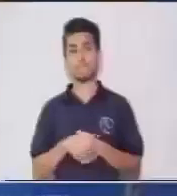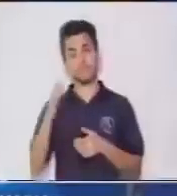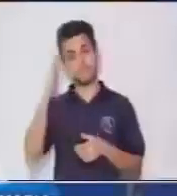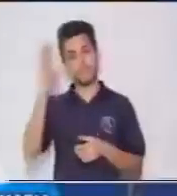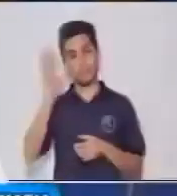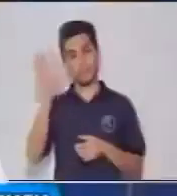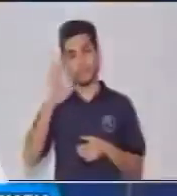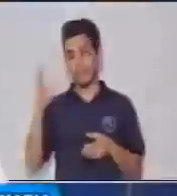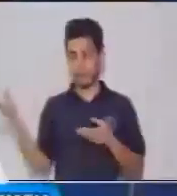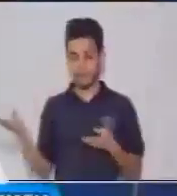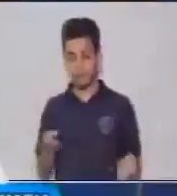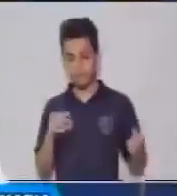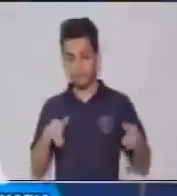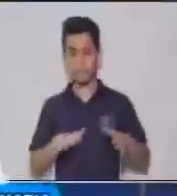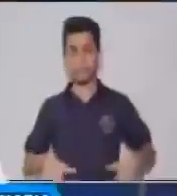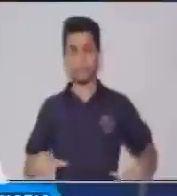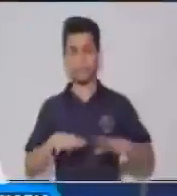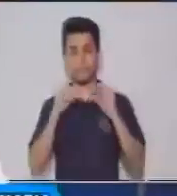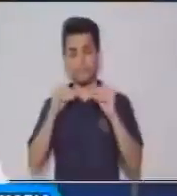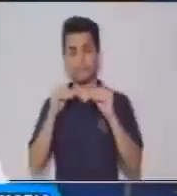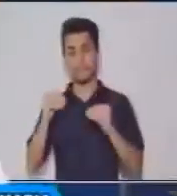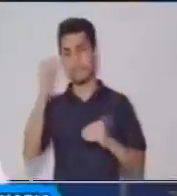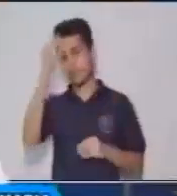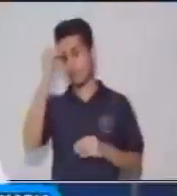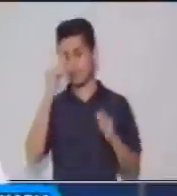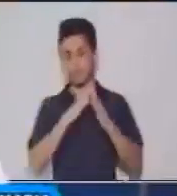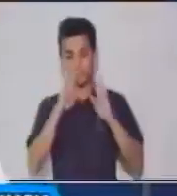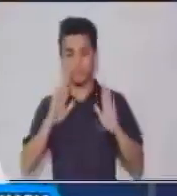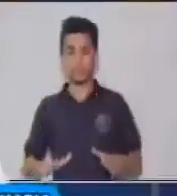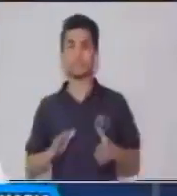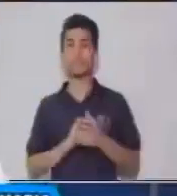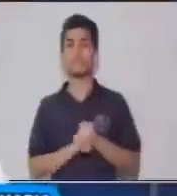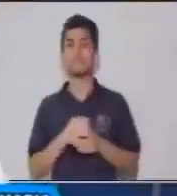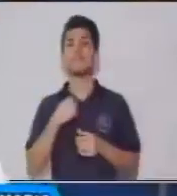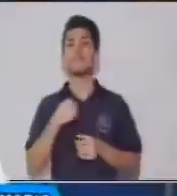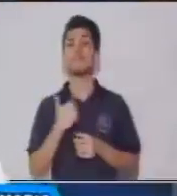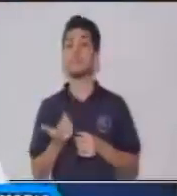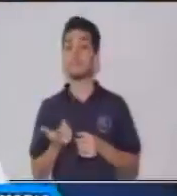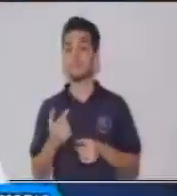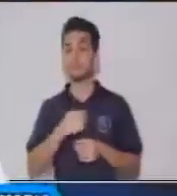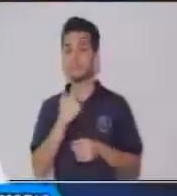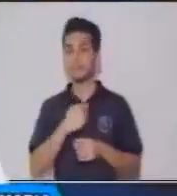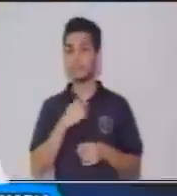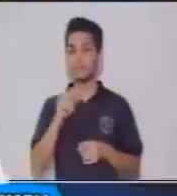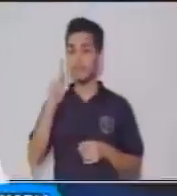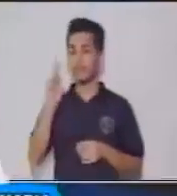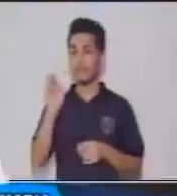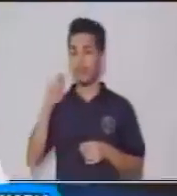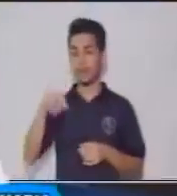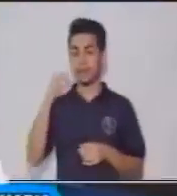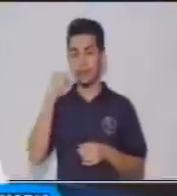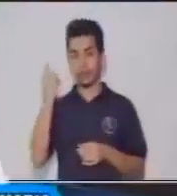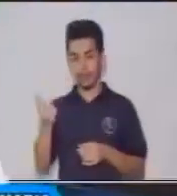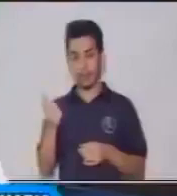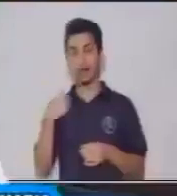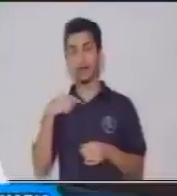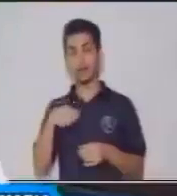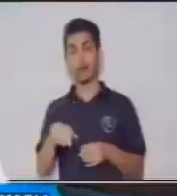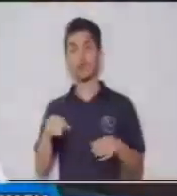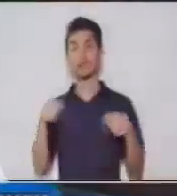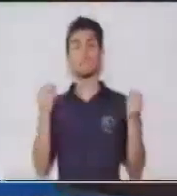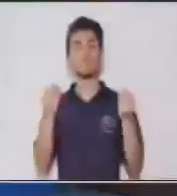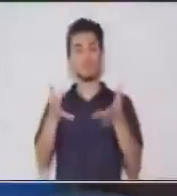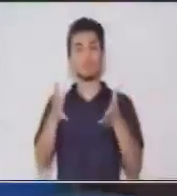Hola, bienvenido a este espacio educativo Aprendo en Casa. Soy Xenia Jazmín Najarro López y en esta